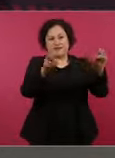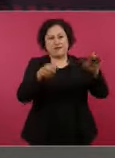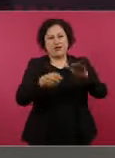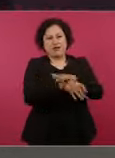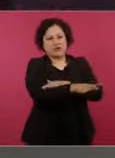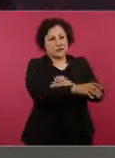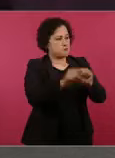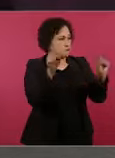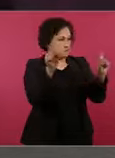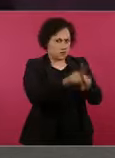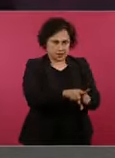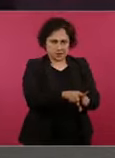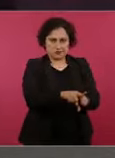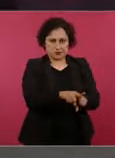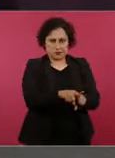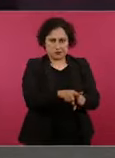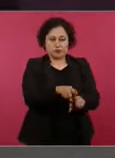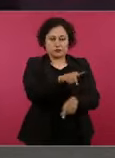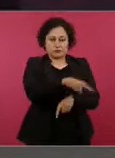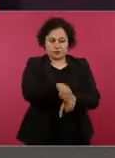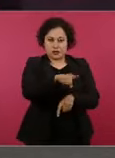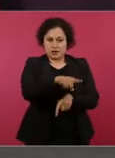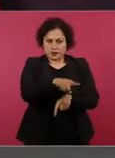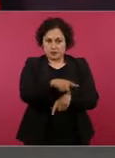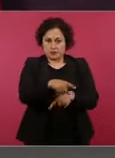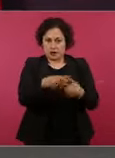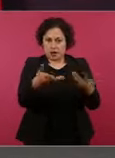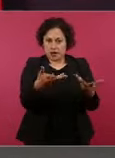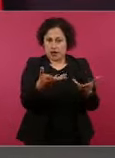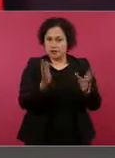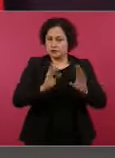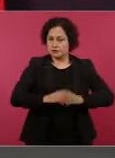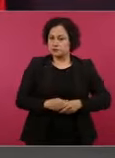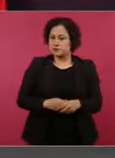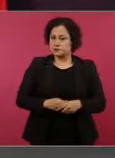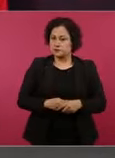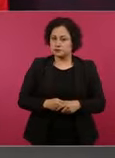lo que hicieron, ahora los veo más